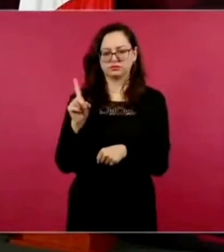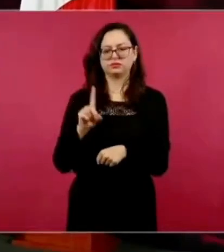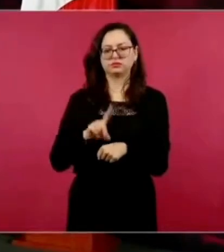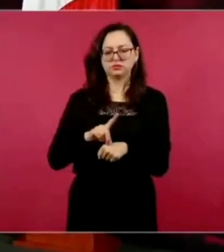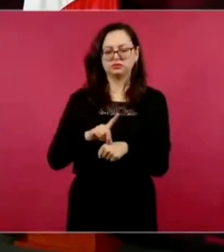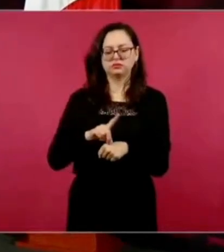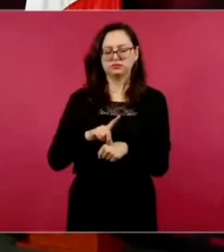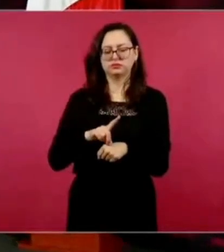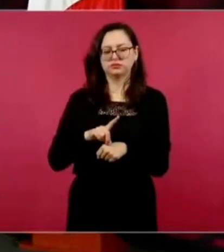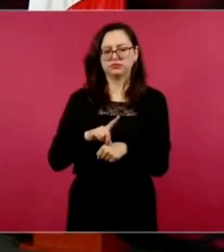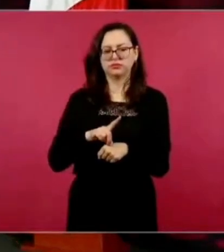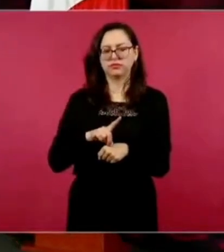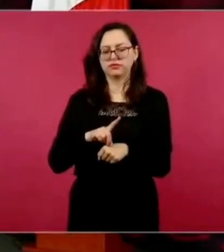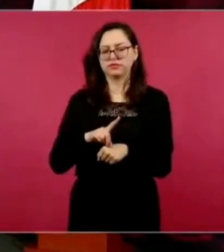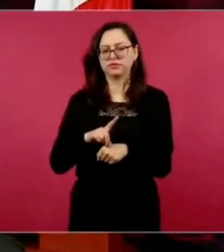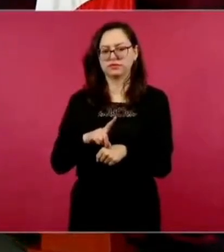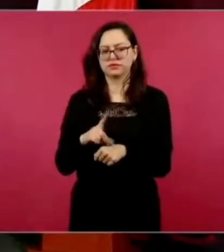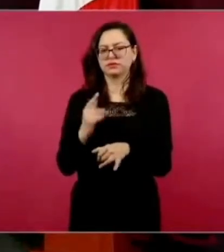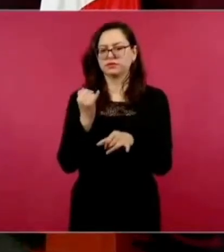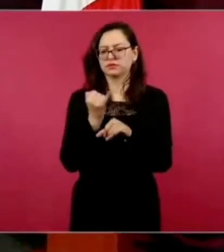datos sobre